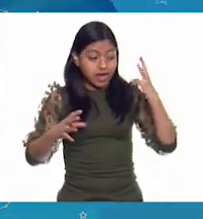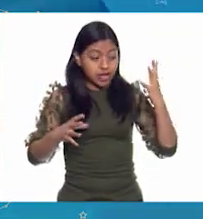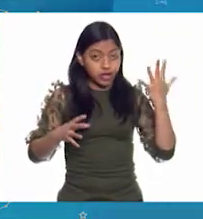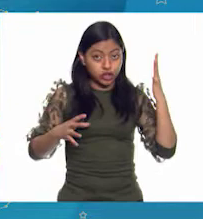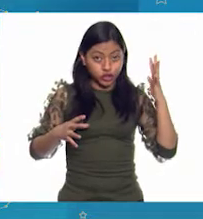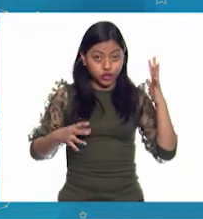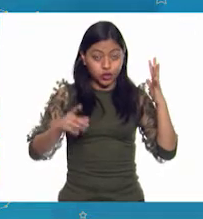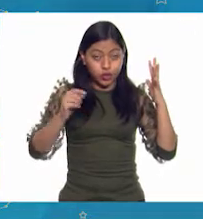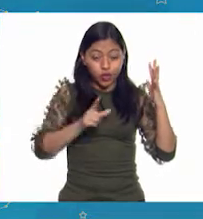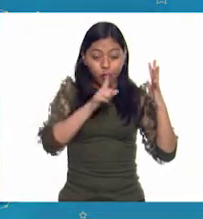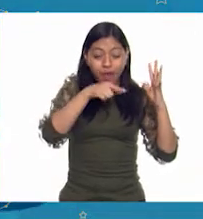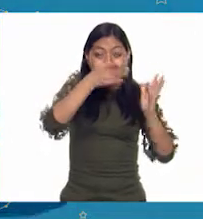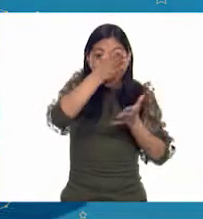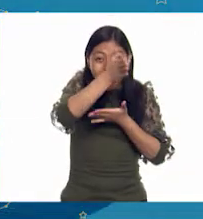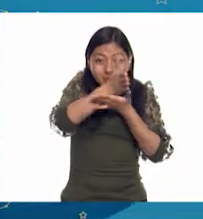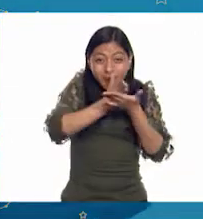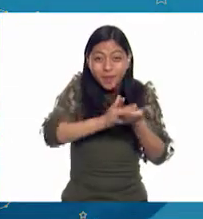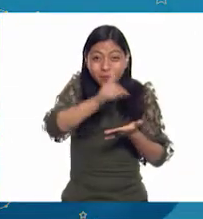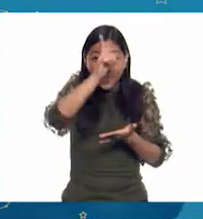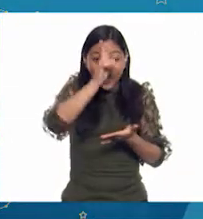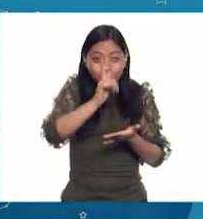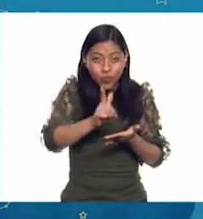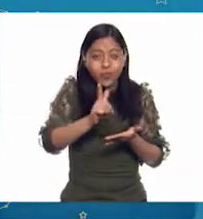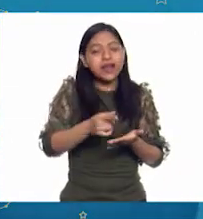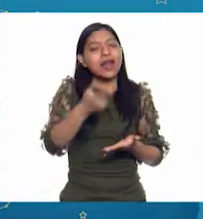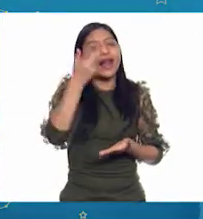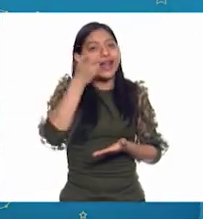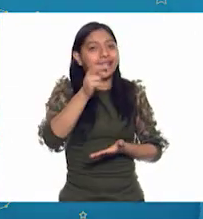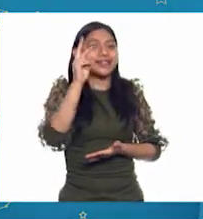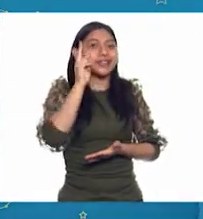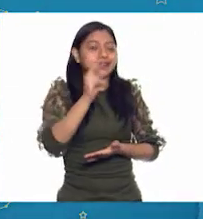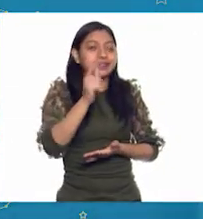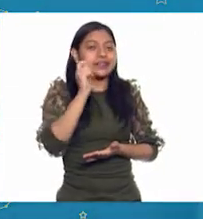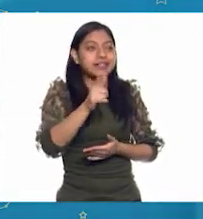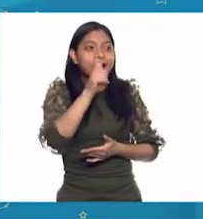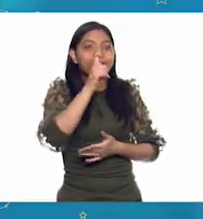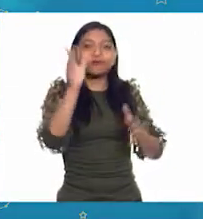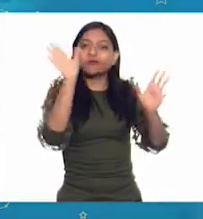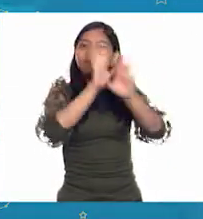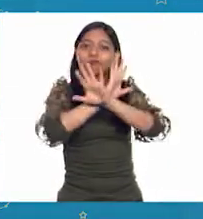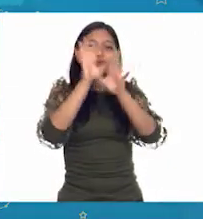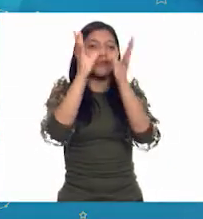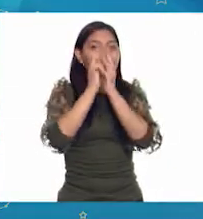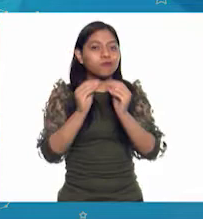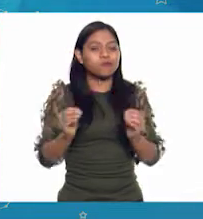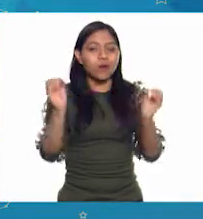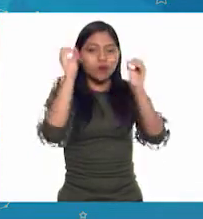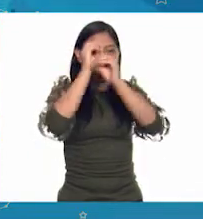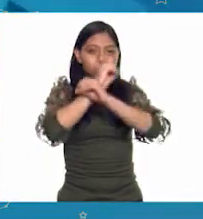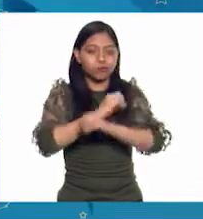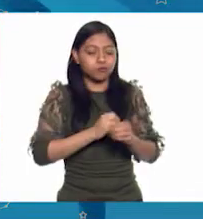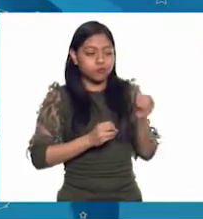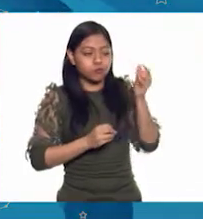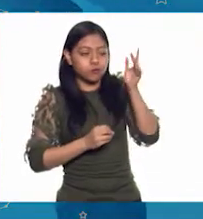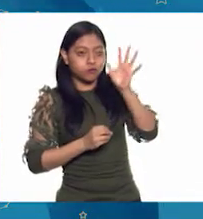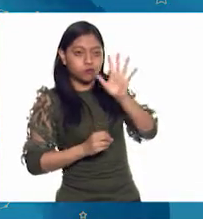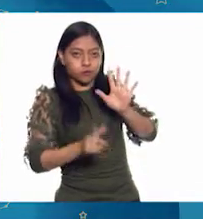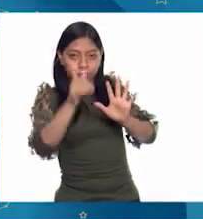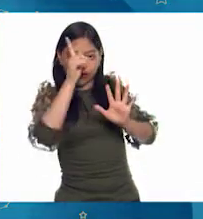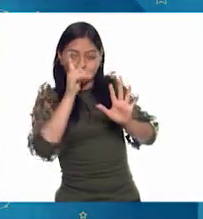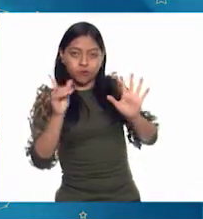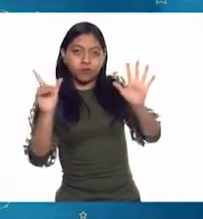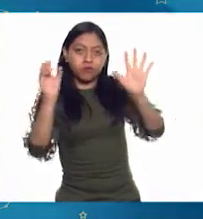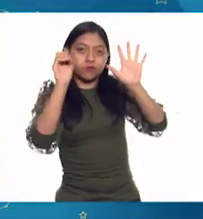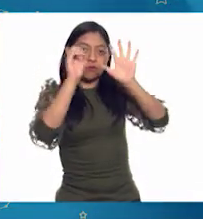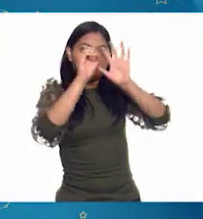disco solar y hace que no nos llegue la luz. Entonces es como, vemos como que se oscurece un poco, ¿no? Solamente durante un